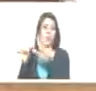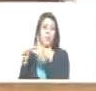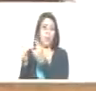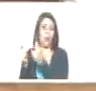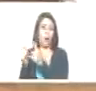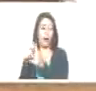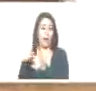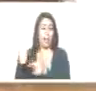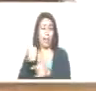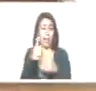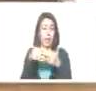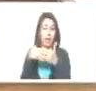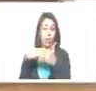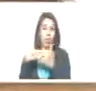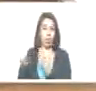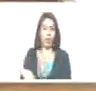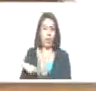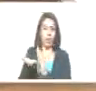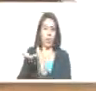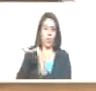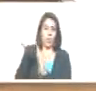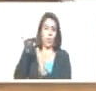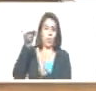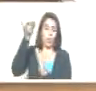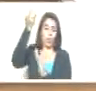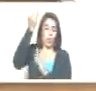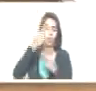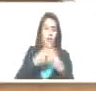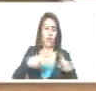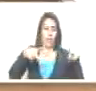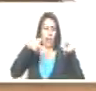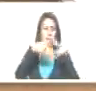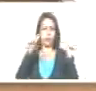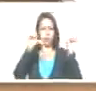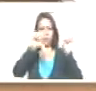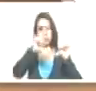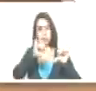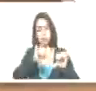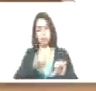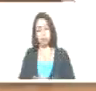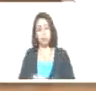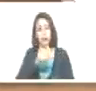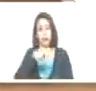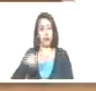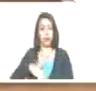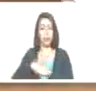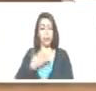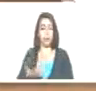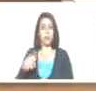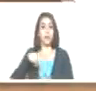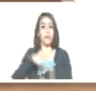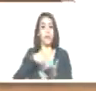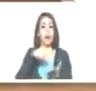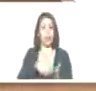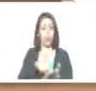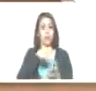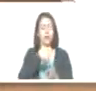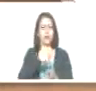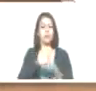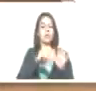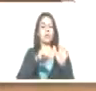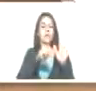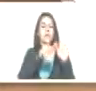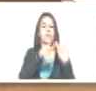y siguió subiendo. Debieron devaluar la moneda para la gente, para que esta gente pudiera tener una deuda reconocida a